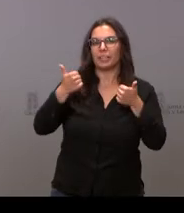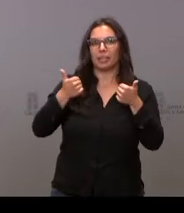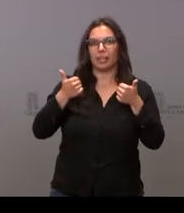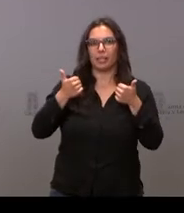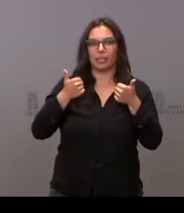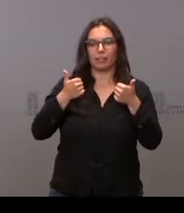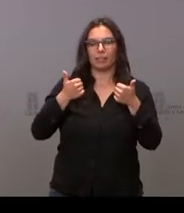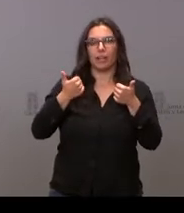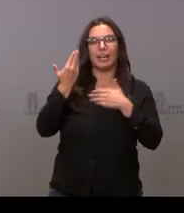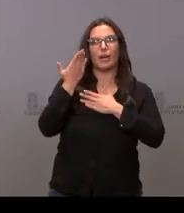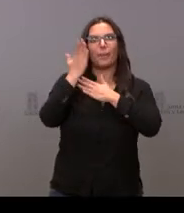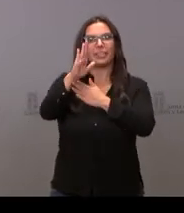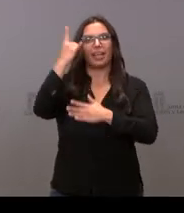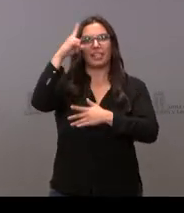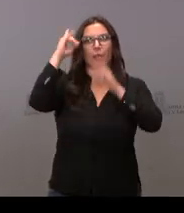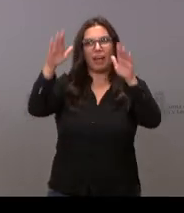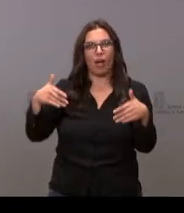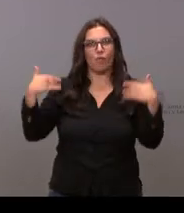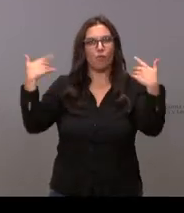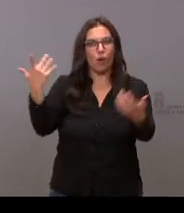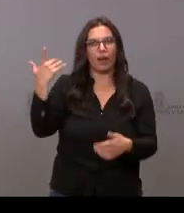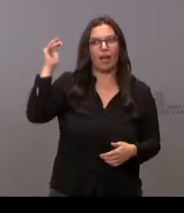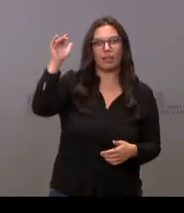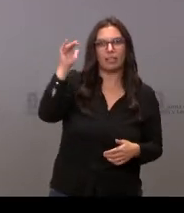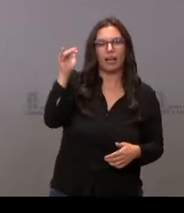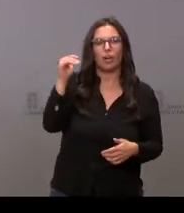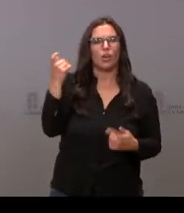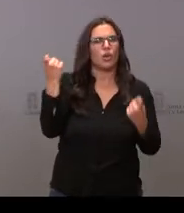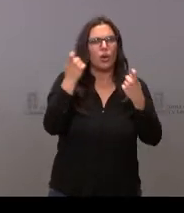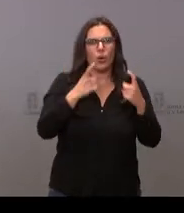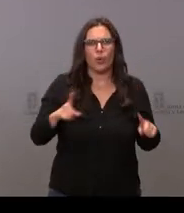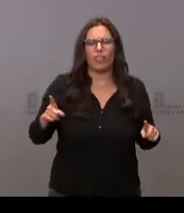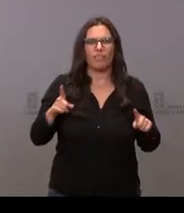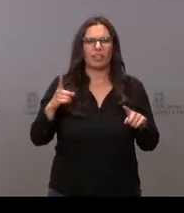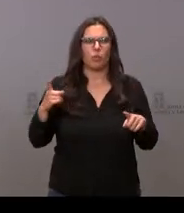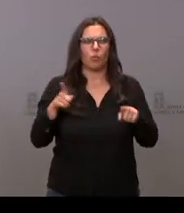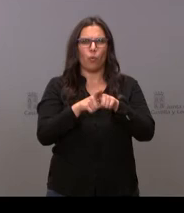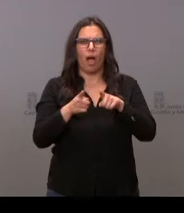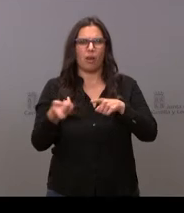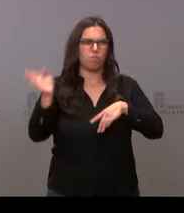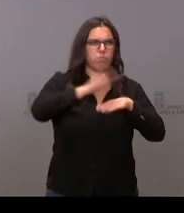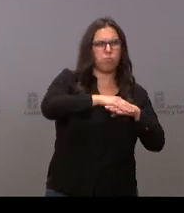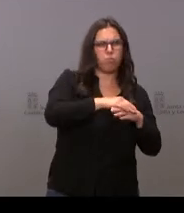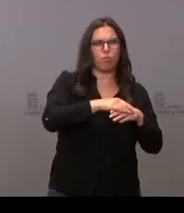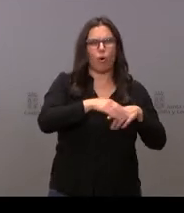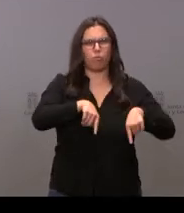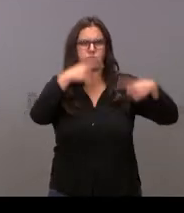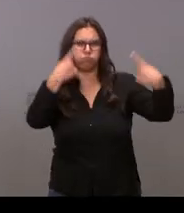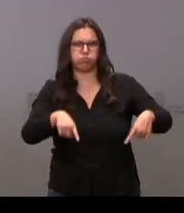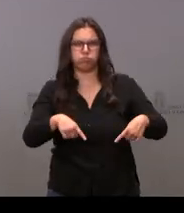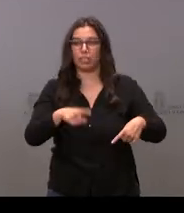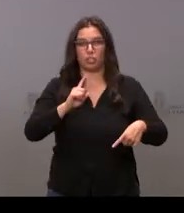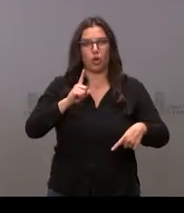representar a salamanca sin necesidad de buscar en el agravio o en la confrontación nuevos